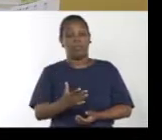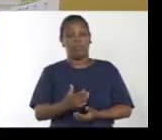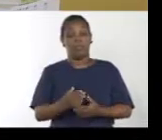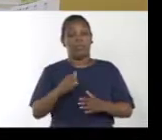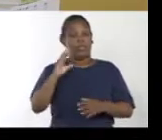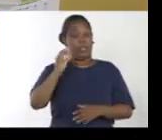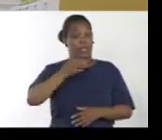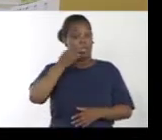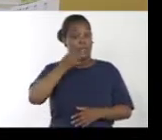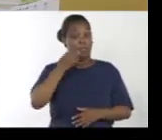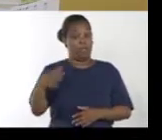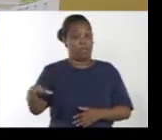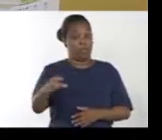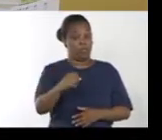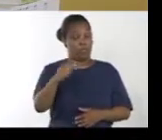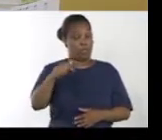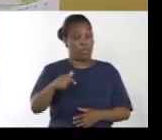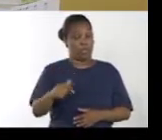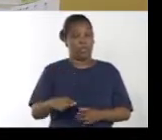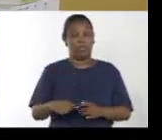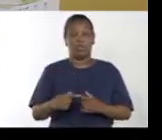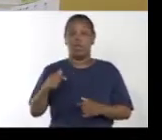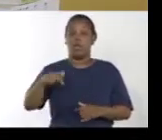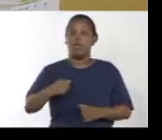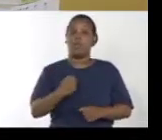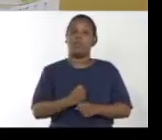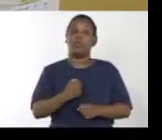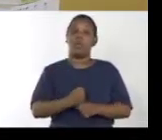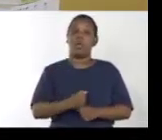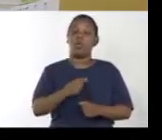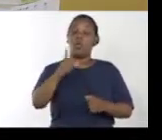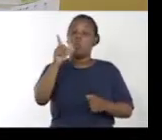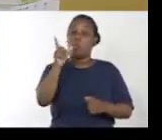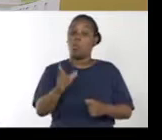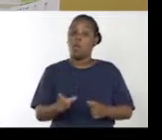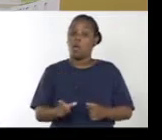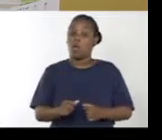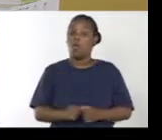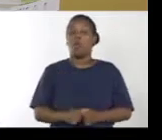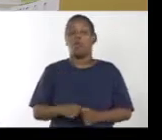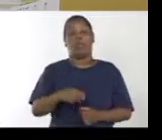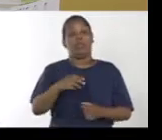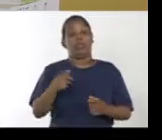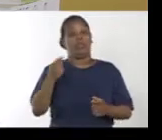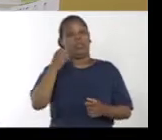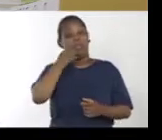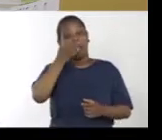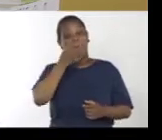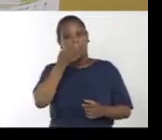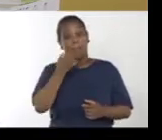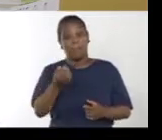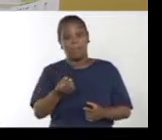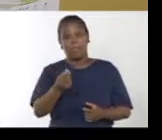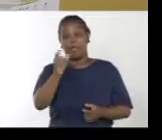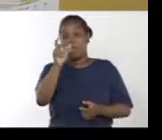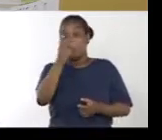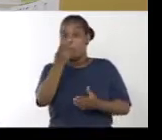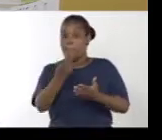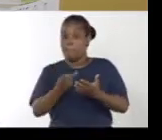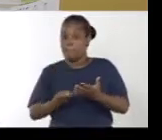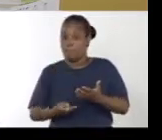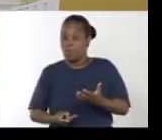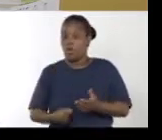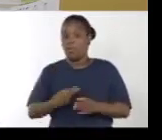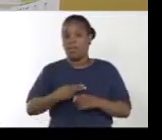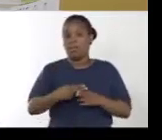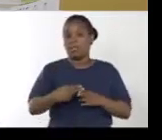Pues bien, les he anticipado todo esto porque ahora vamos a trabajar con una obra que recrea poéticamente la